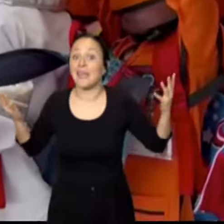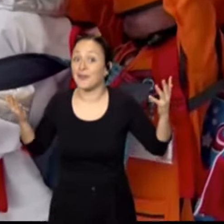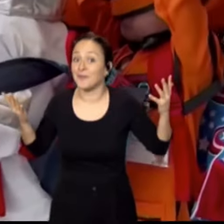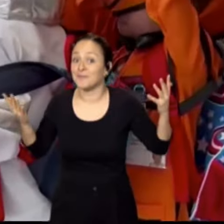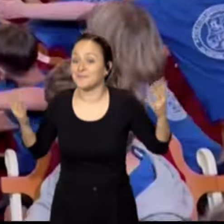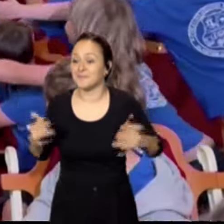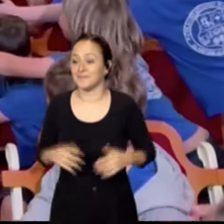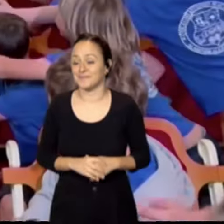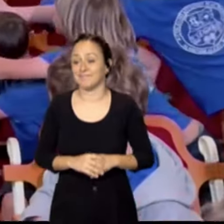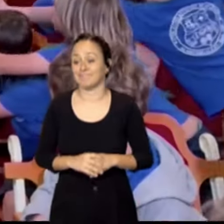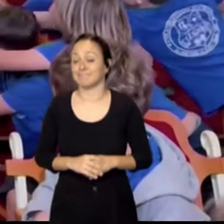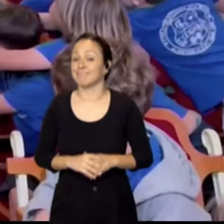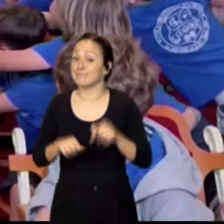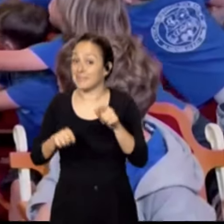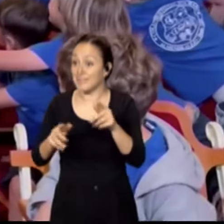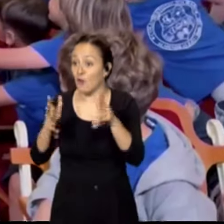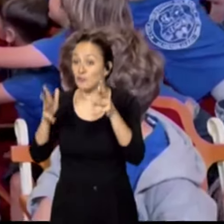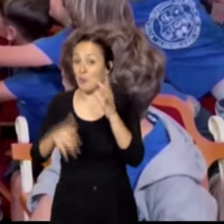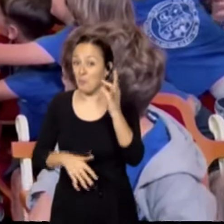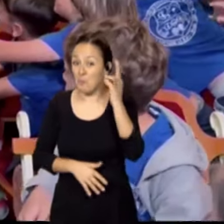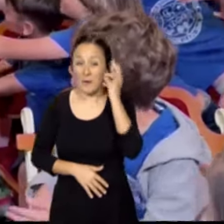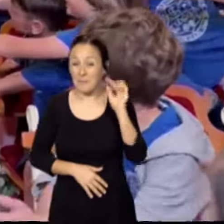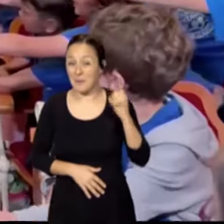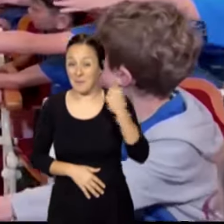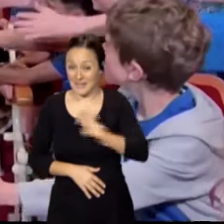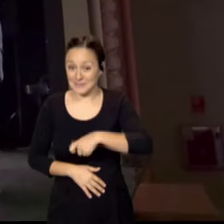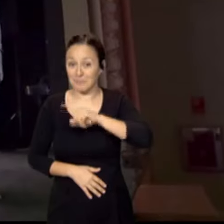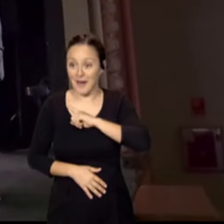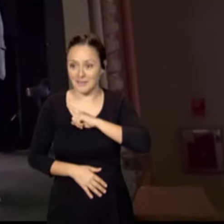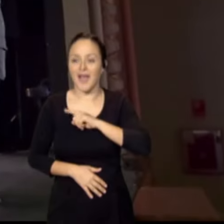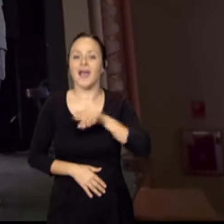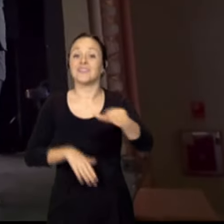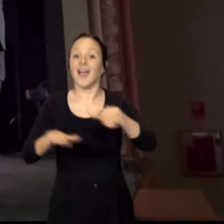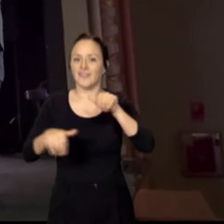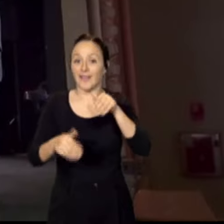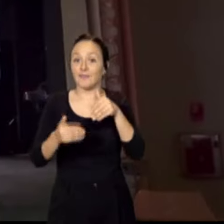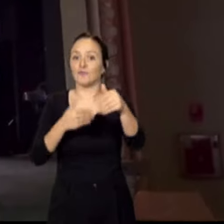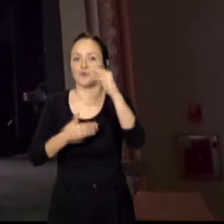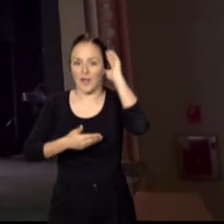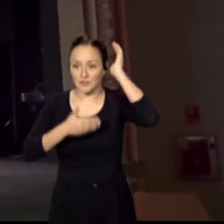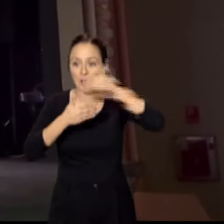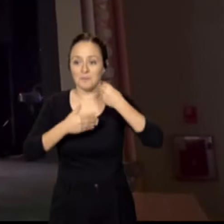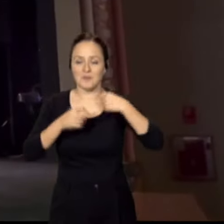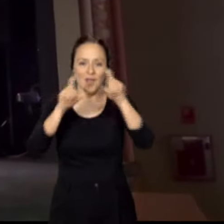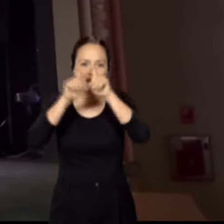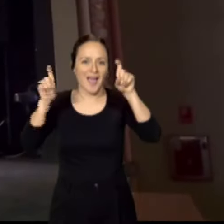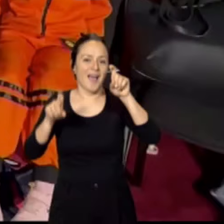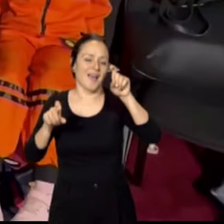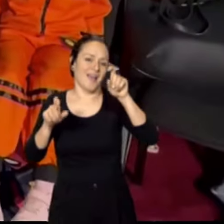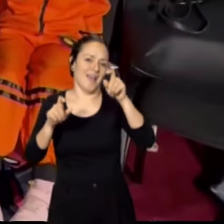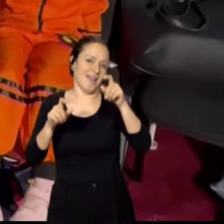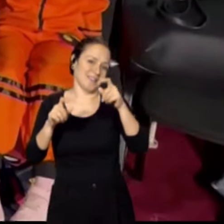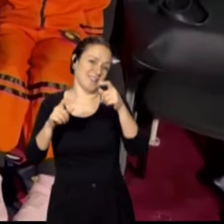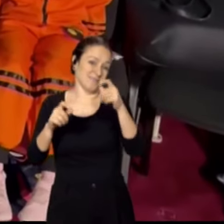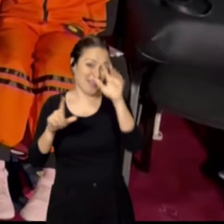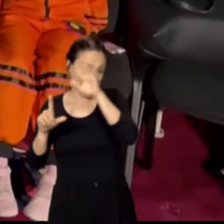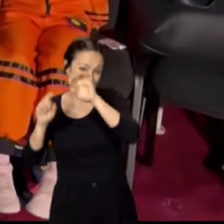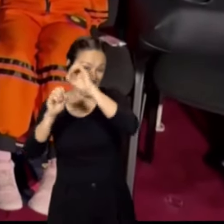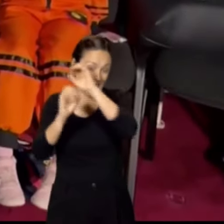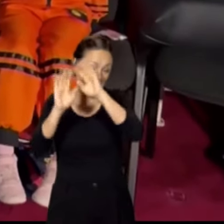pero es el consejo de la primera mujer española candidata astronauta seleccionada por la agencia espacial Europea Sara